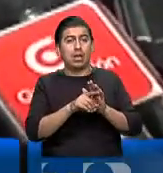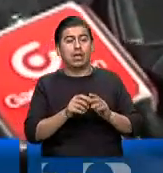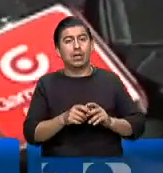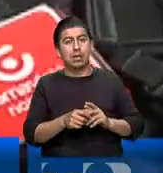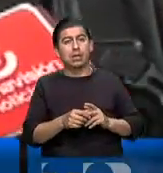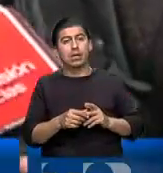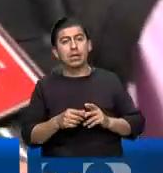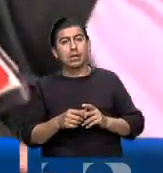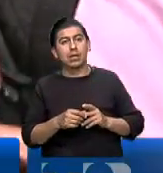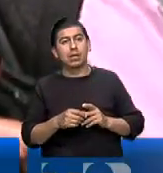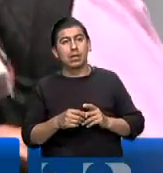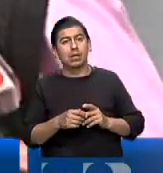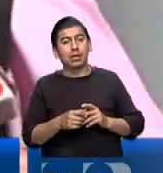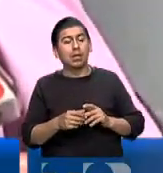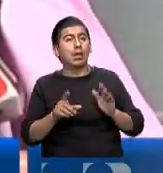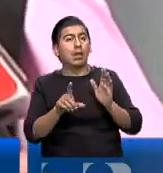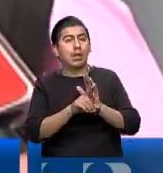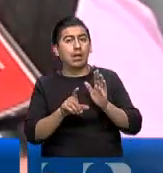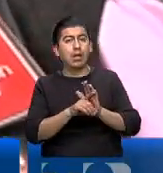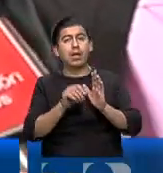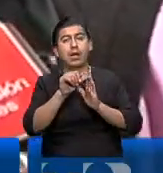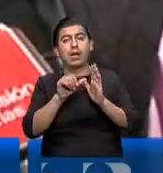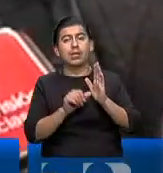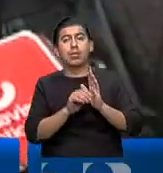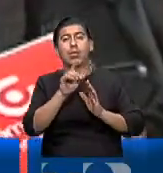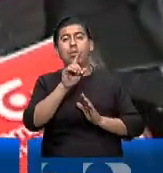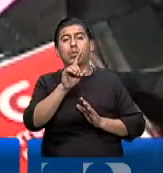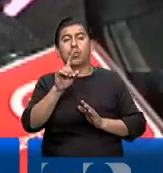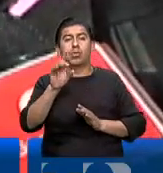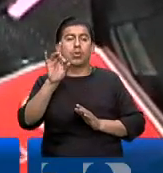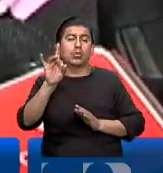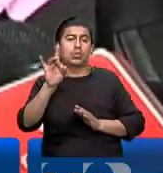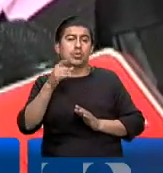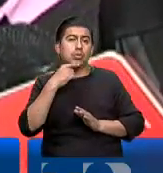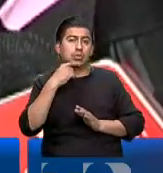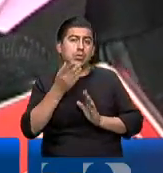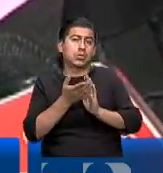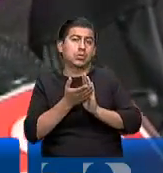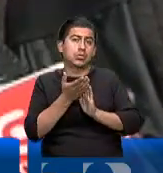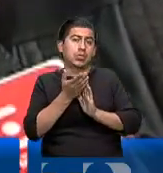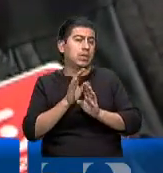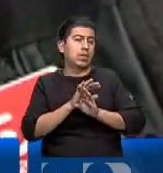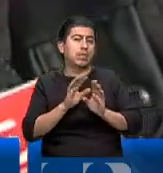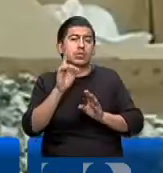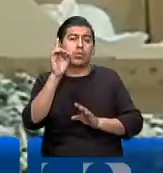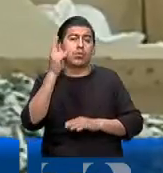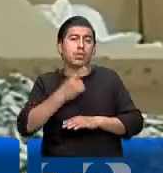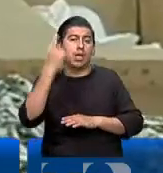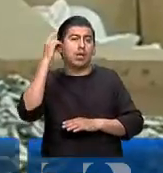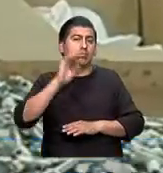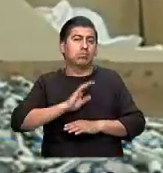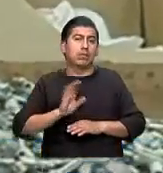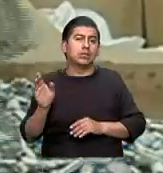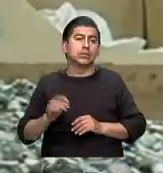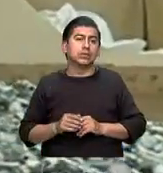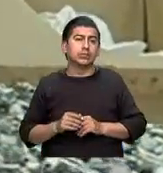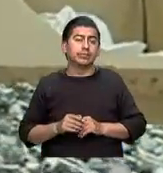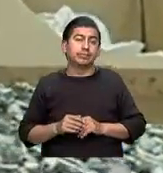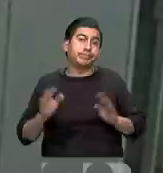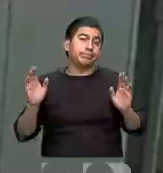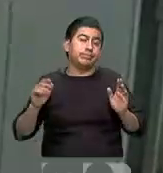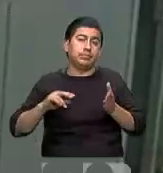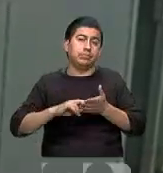determinen la ley el artículo 118 y la fórmula del acuerdo ministerial 185 y en monto eso